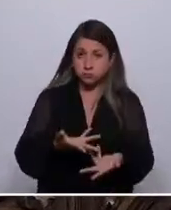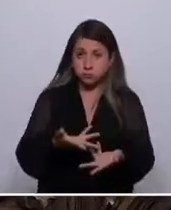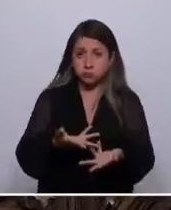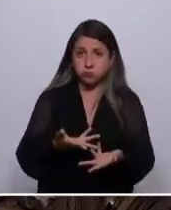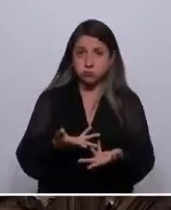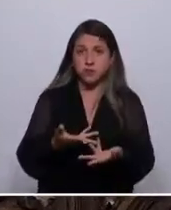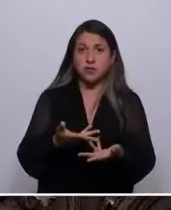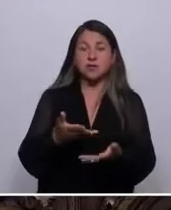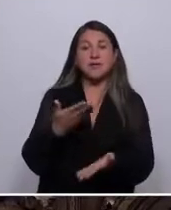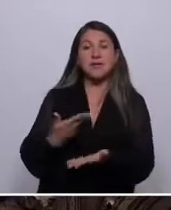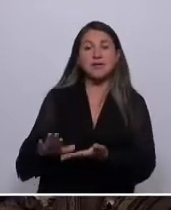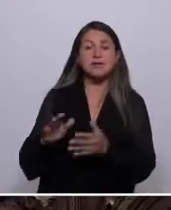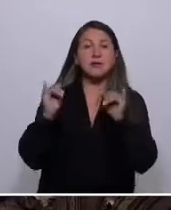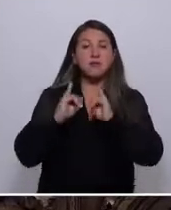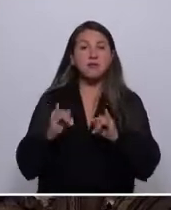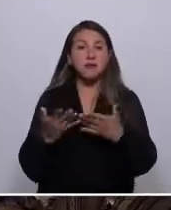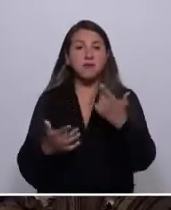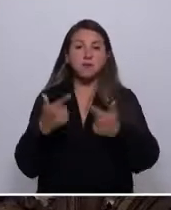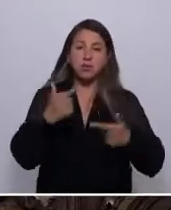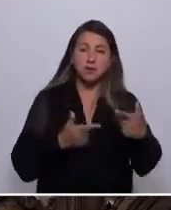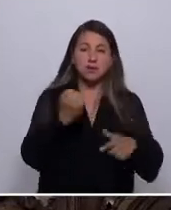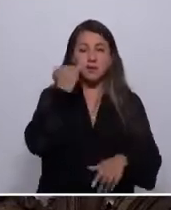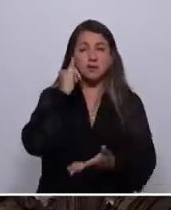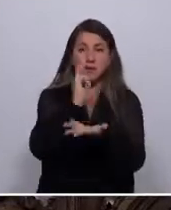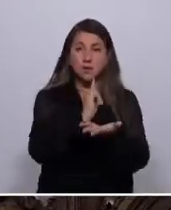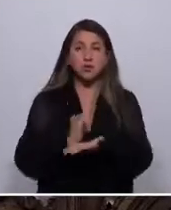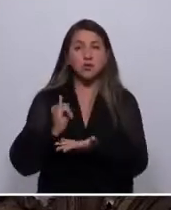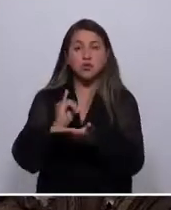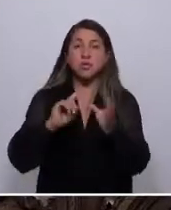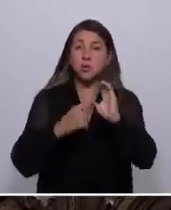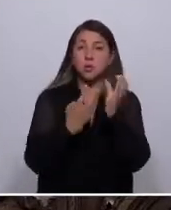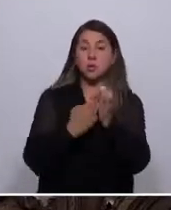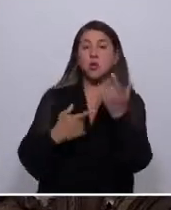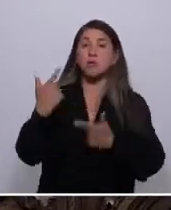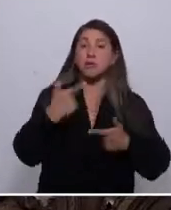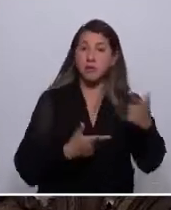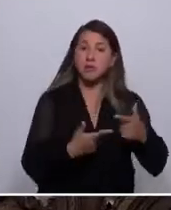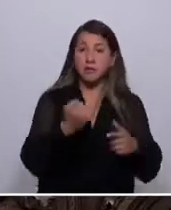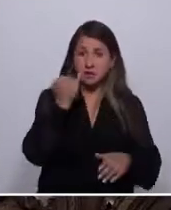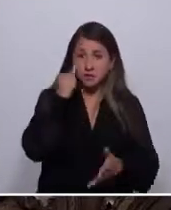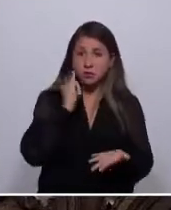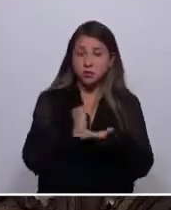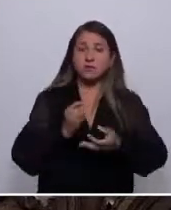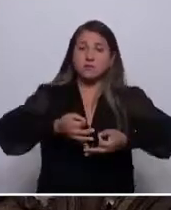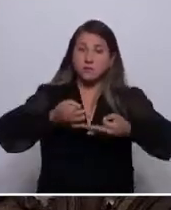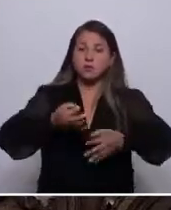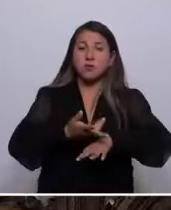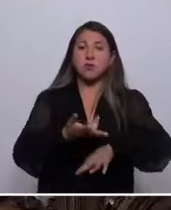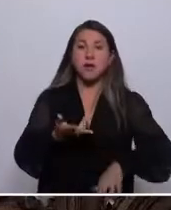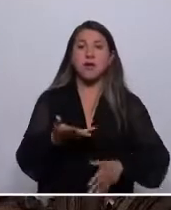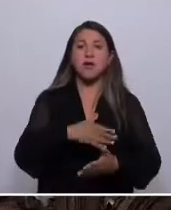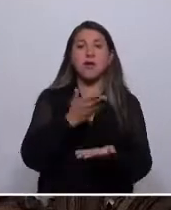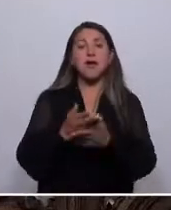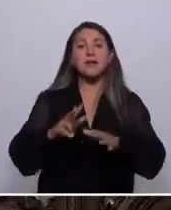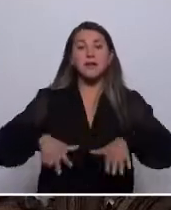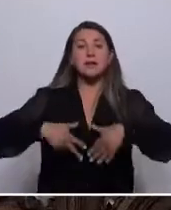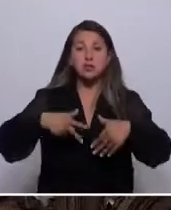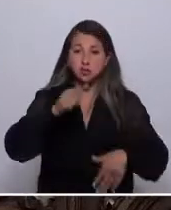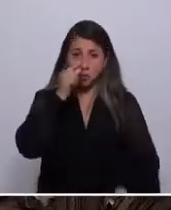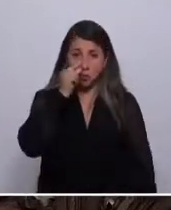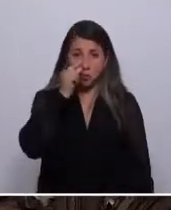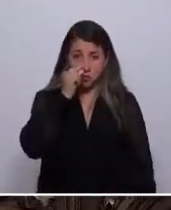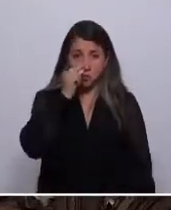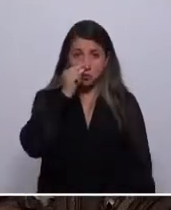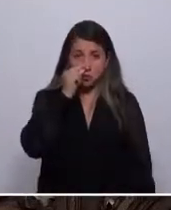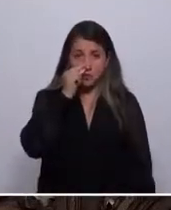de rechazar la forma política, las instituciones y la cultura política e institucionales existentes hasta el 18 de octubre